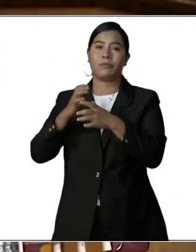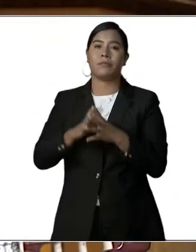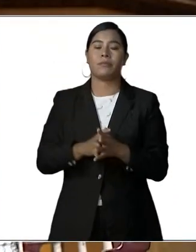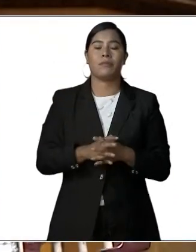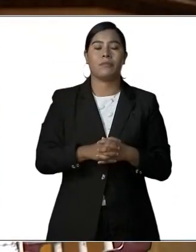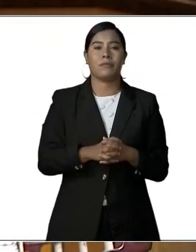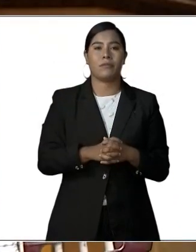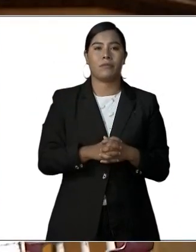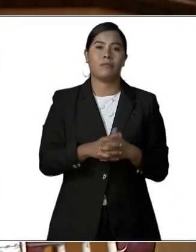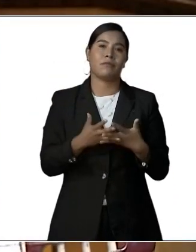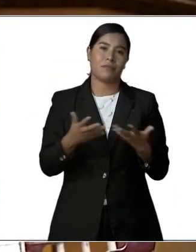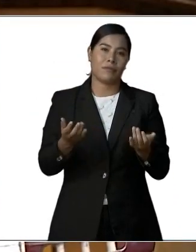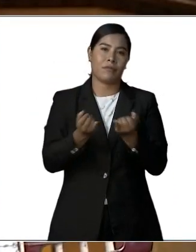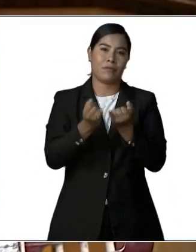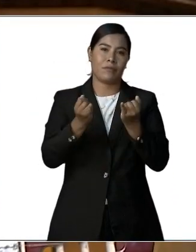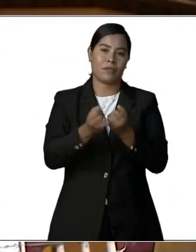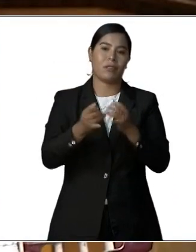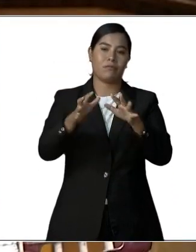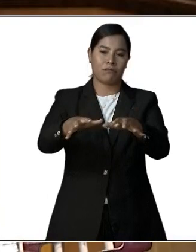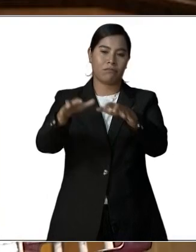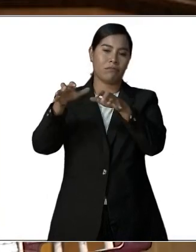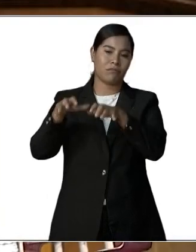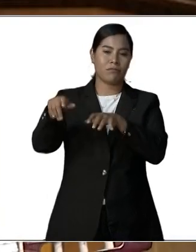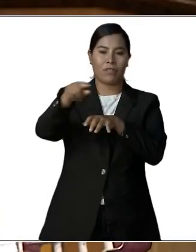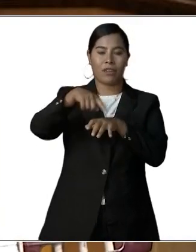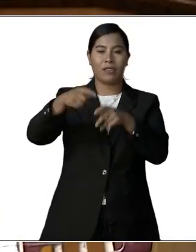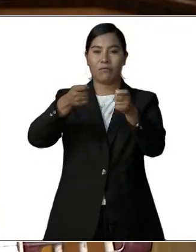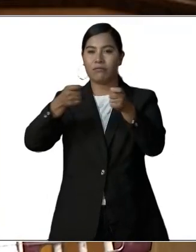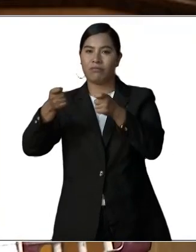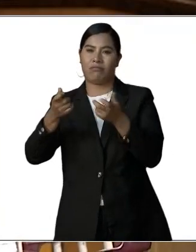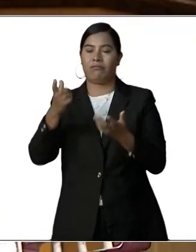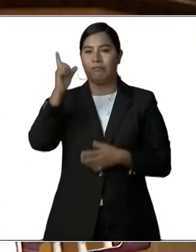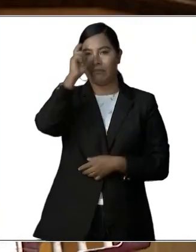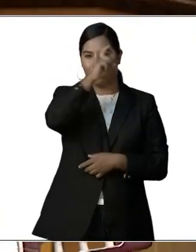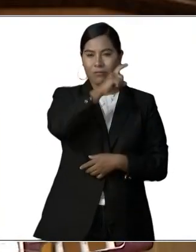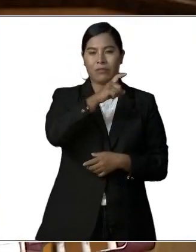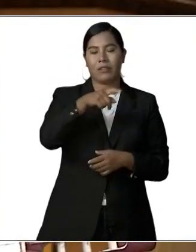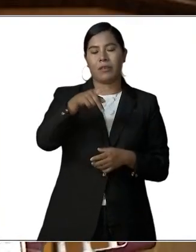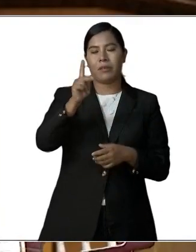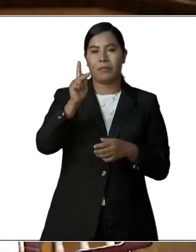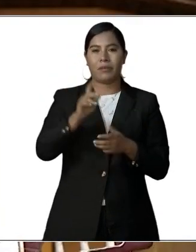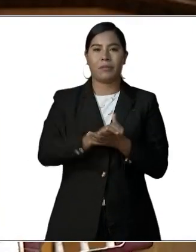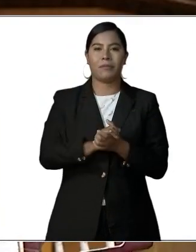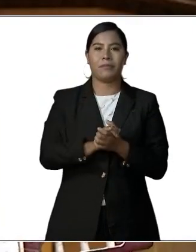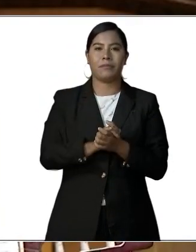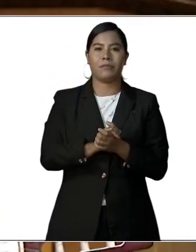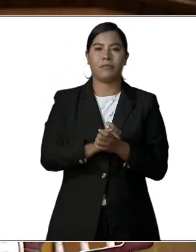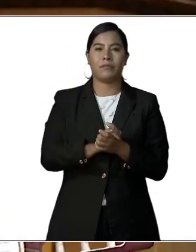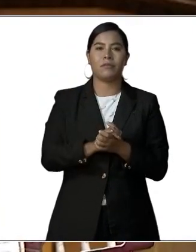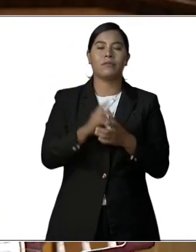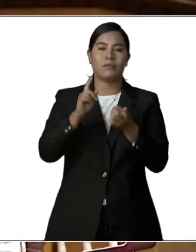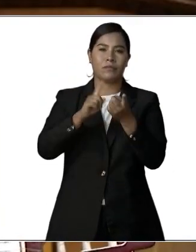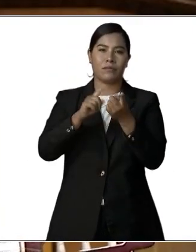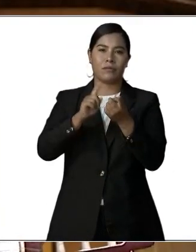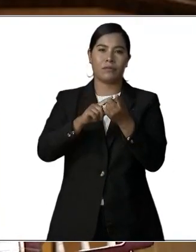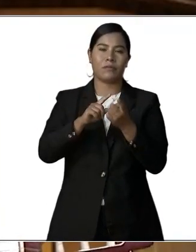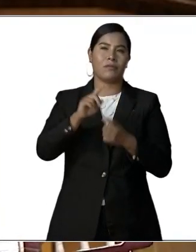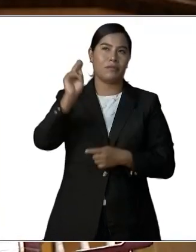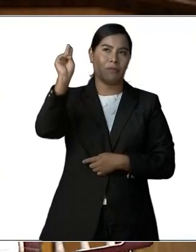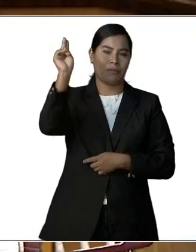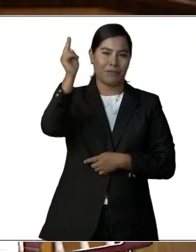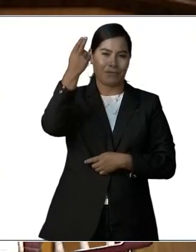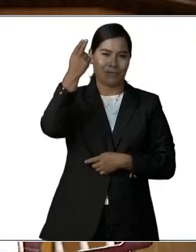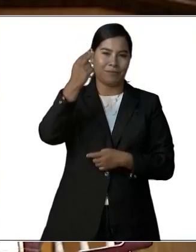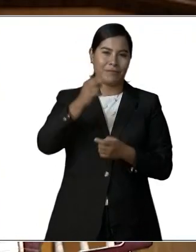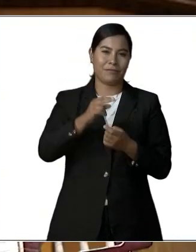El manejo de la gente no es sencillo. Es lo correcto. Entonces va a ser en el Auditorio Universitario estos dos días, esperando